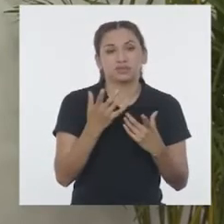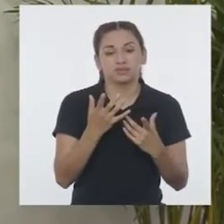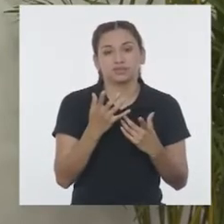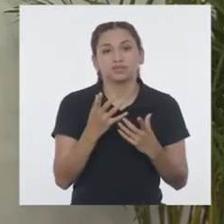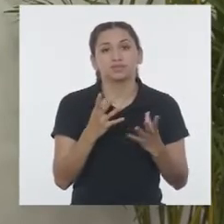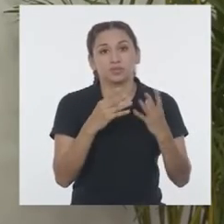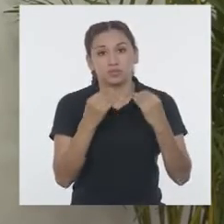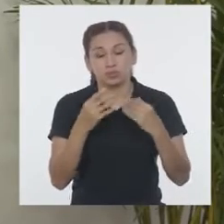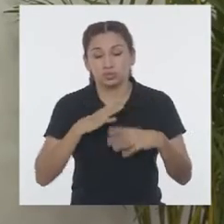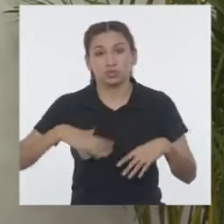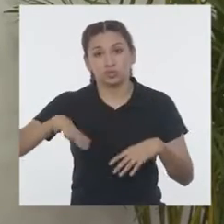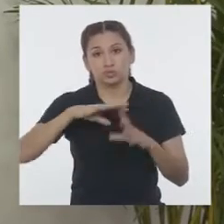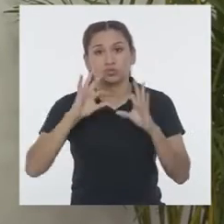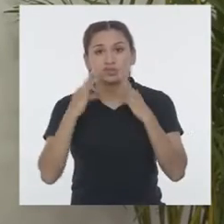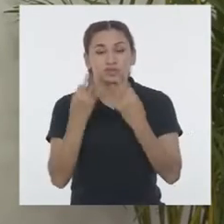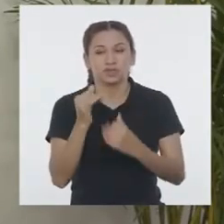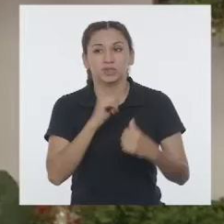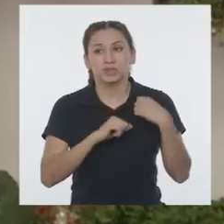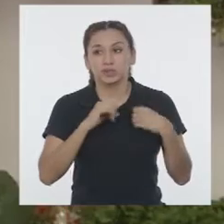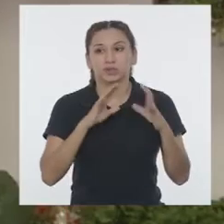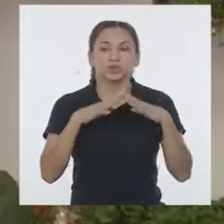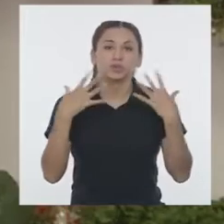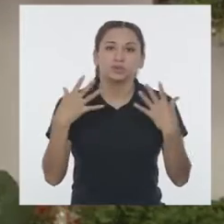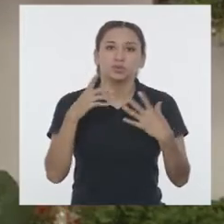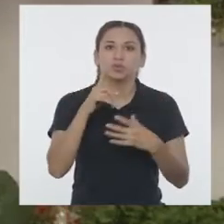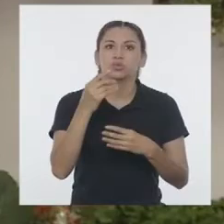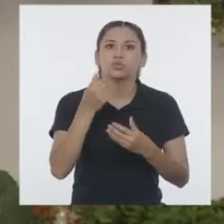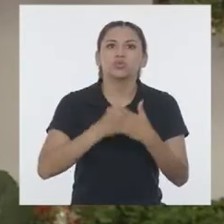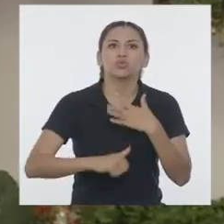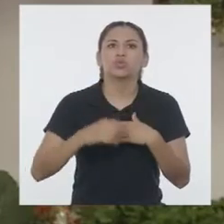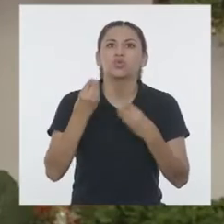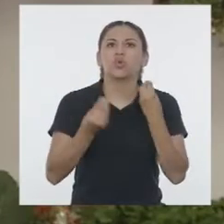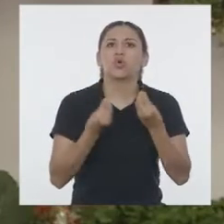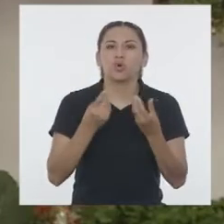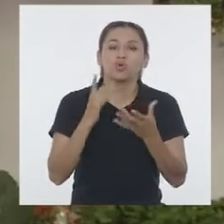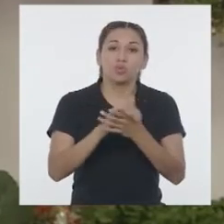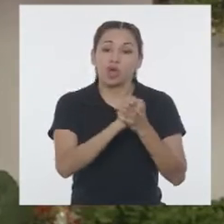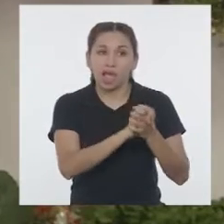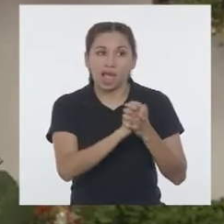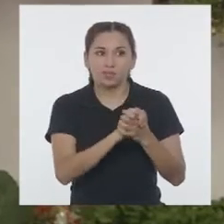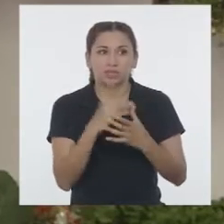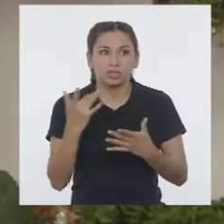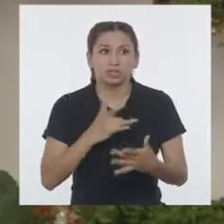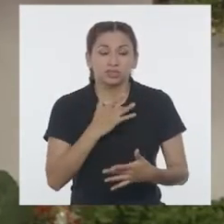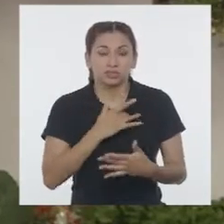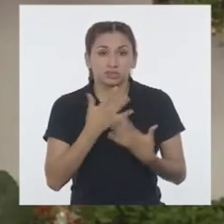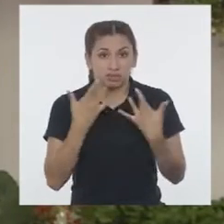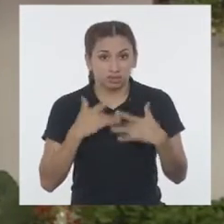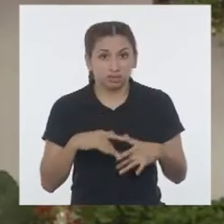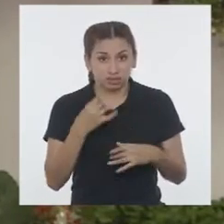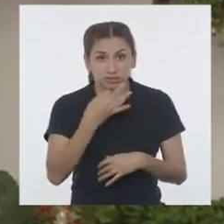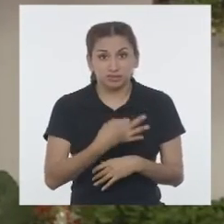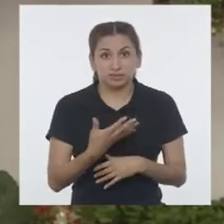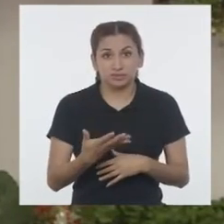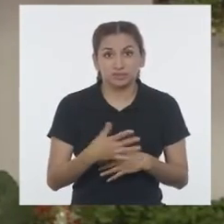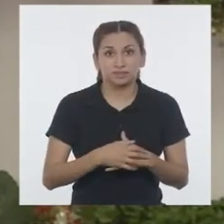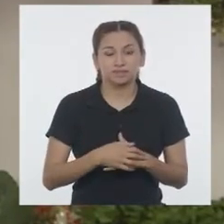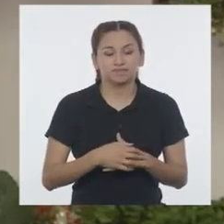afectó bastante a la familia en general. ¿Cómo lo tomó Moniquita? Bueno, como amiga le debe de haber afectado mucho,